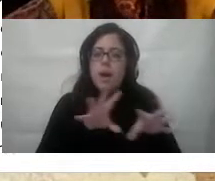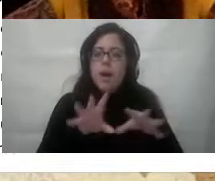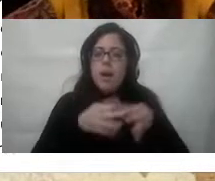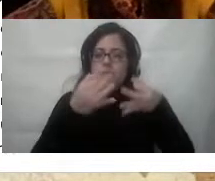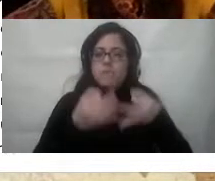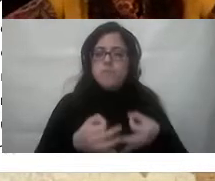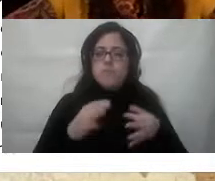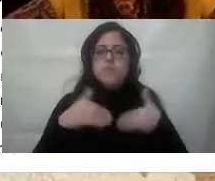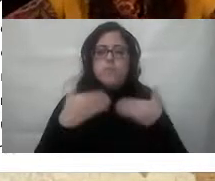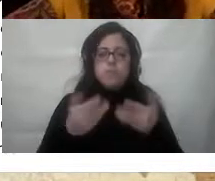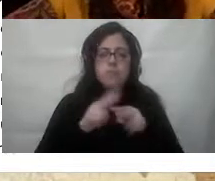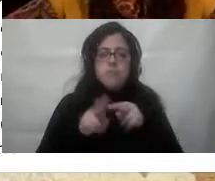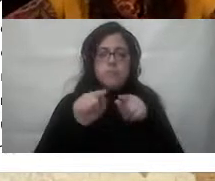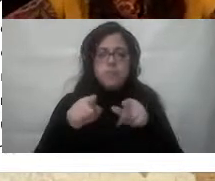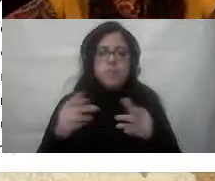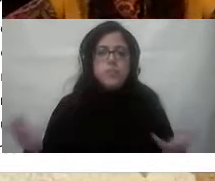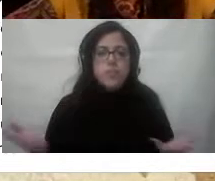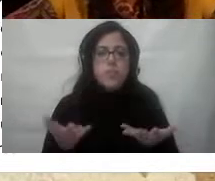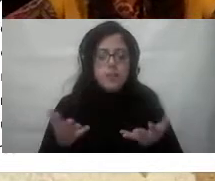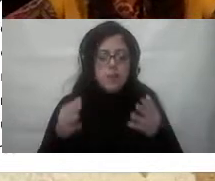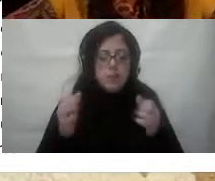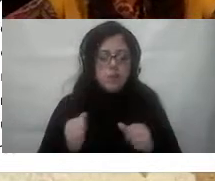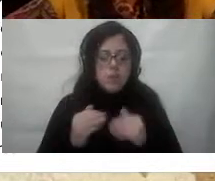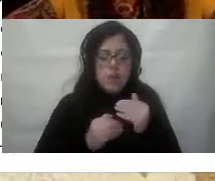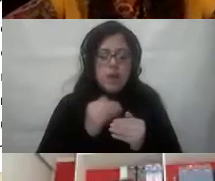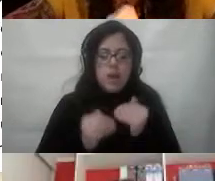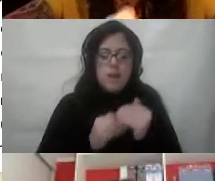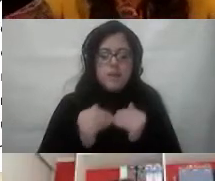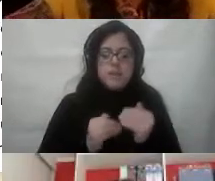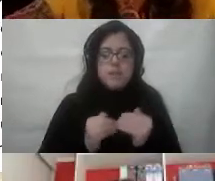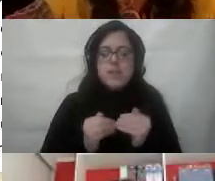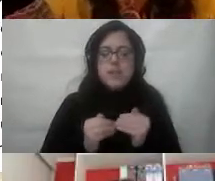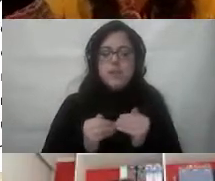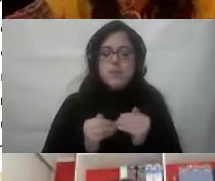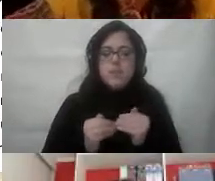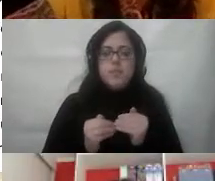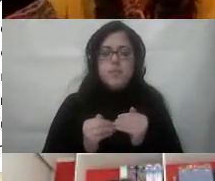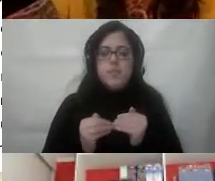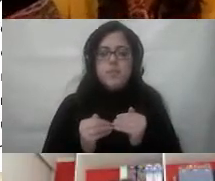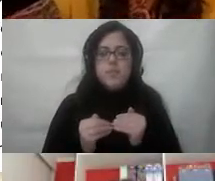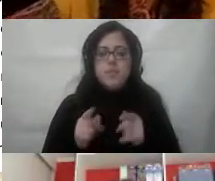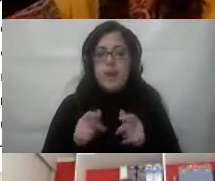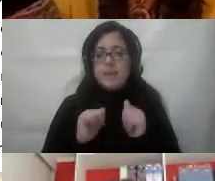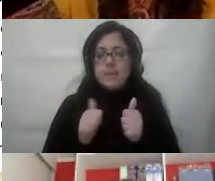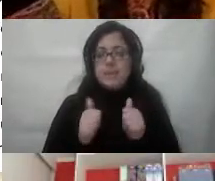eso ahora para avanzar a aquel desafío.